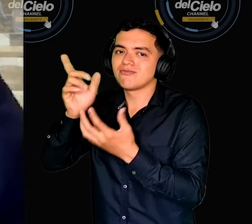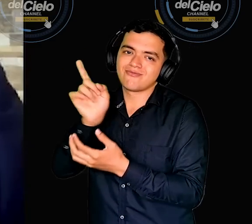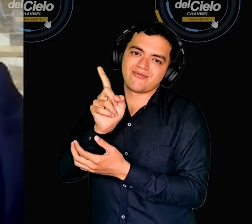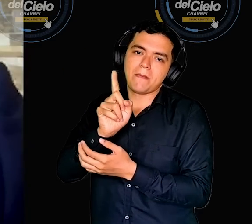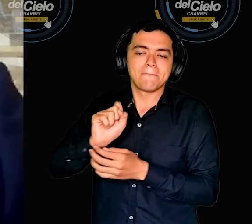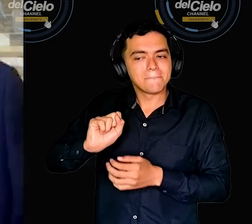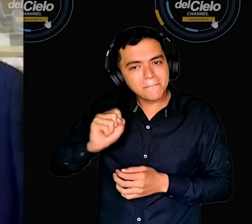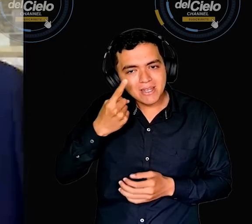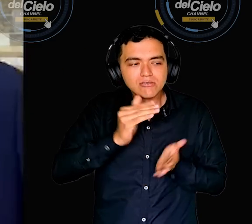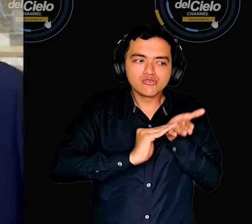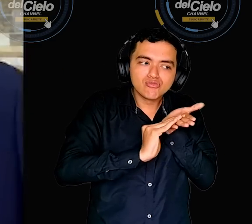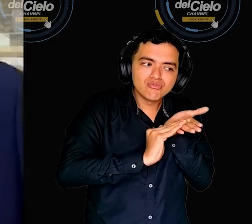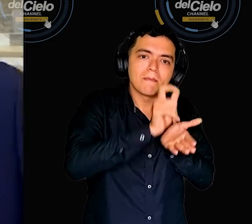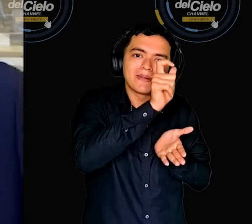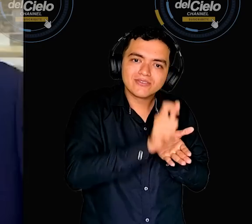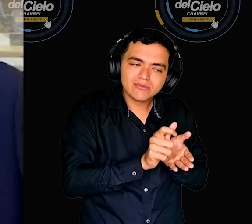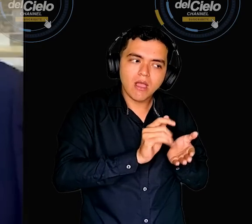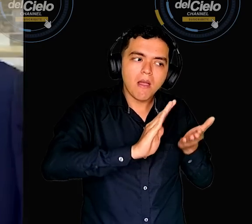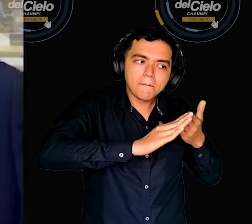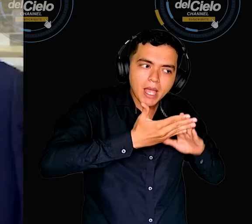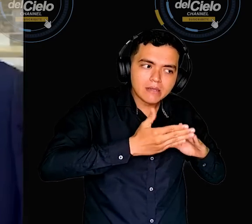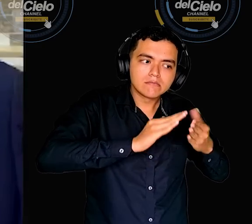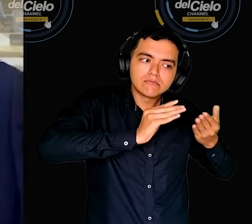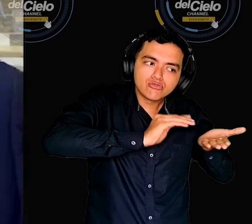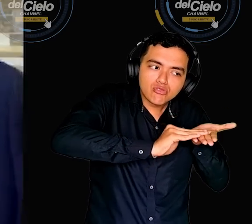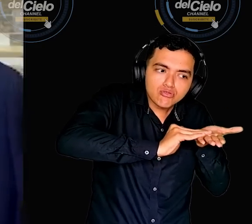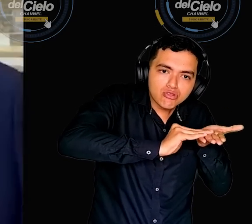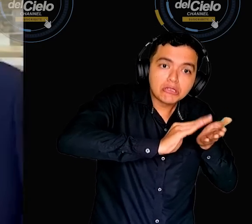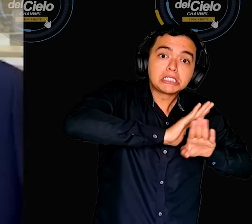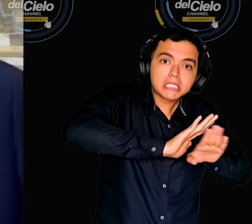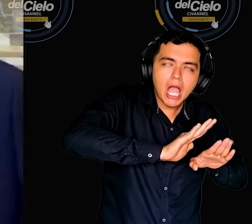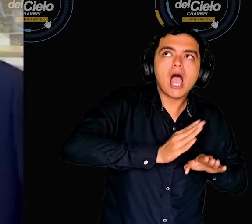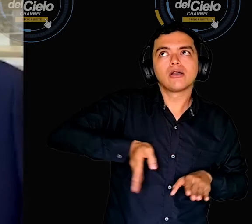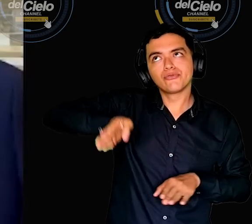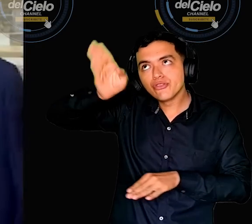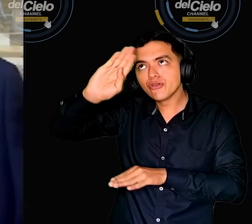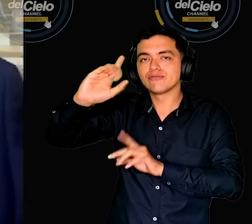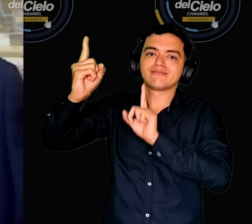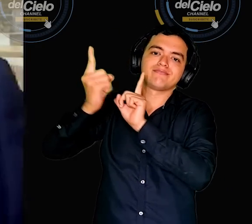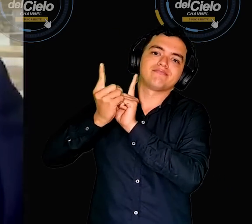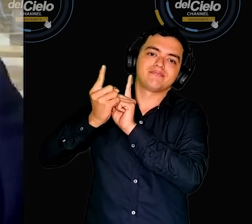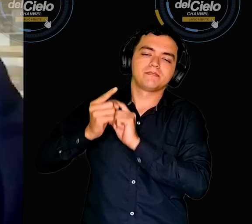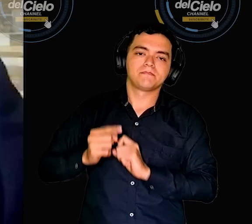mucho valor, mucha fuerza, mucha vitalidad a los hogares.